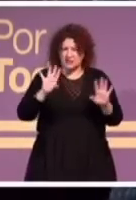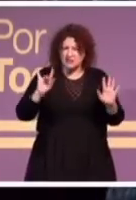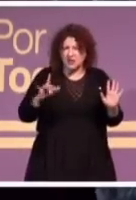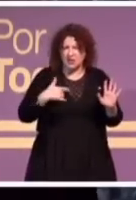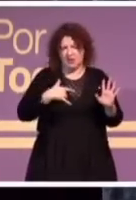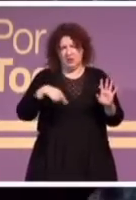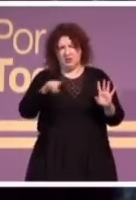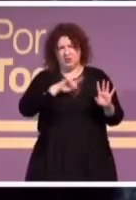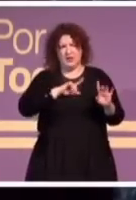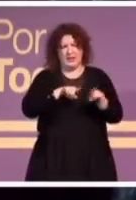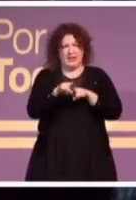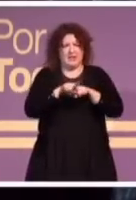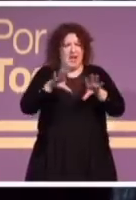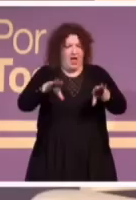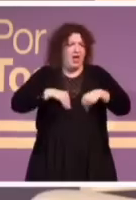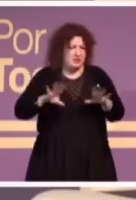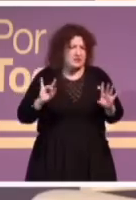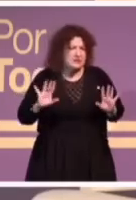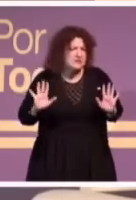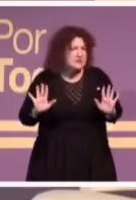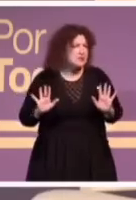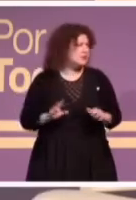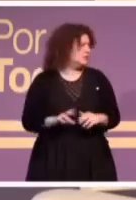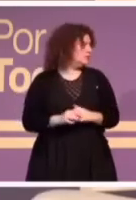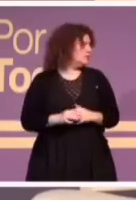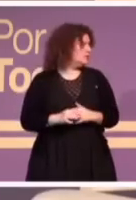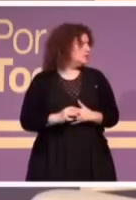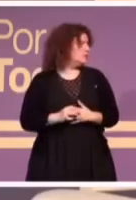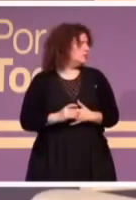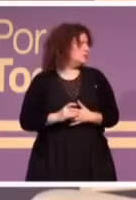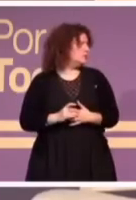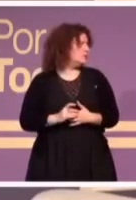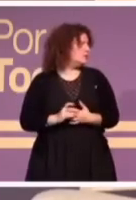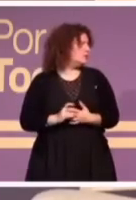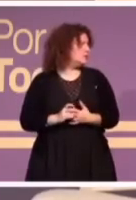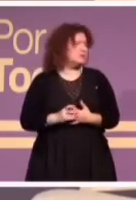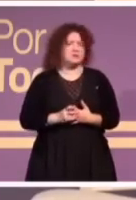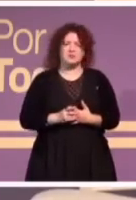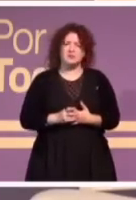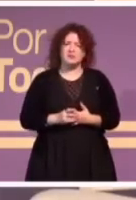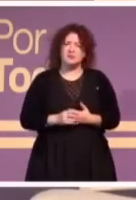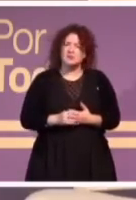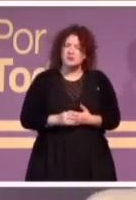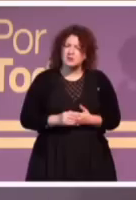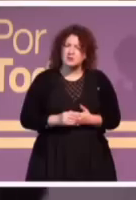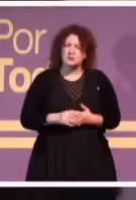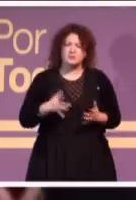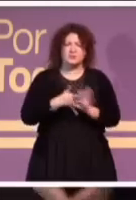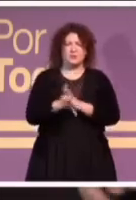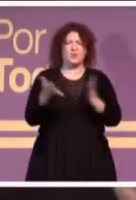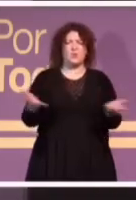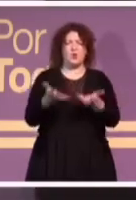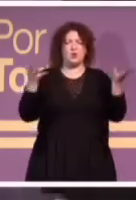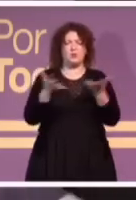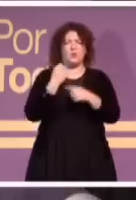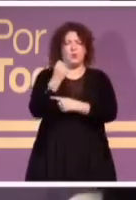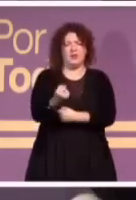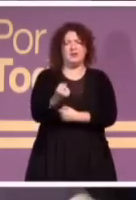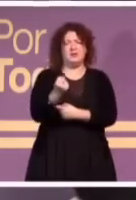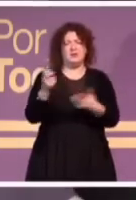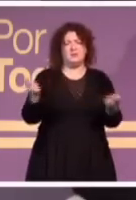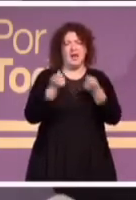crítica. Pero eso no es lo mismo que contribuir a las campañas de violencia política de nuestros